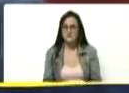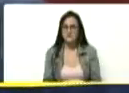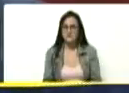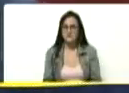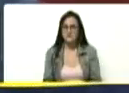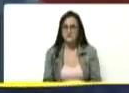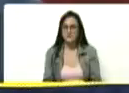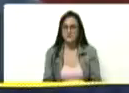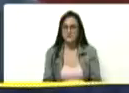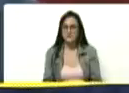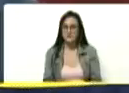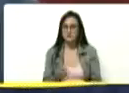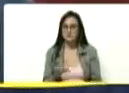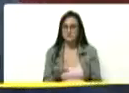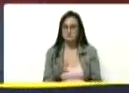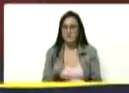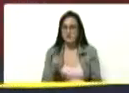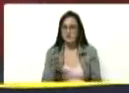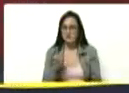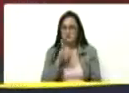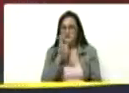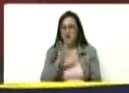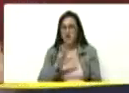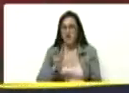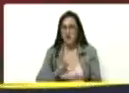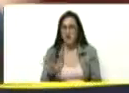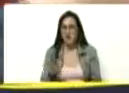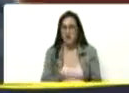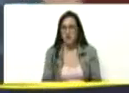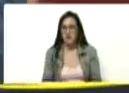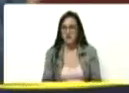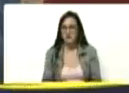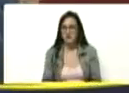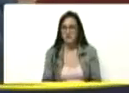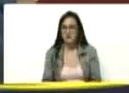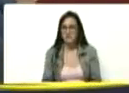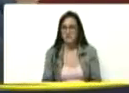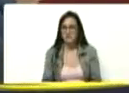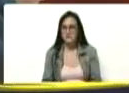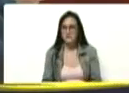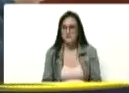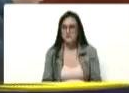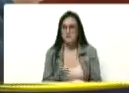dijo, será un tirano, pero y será un